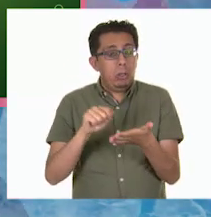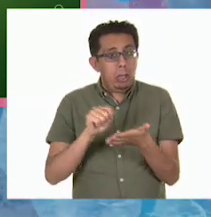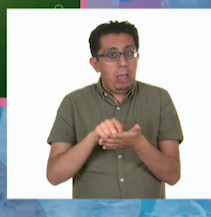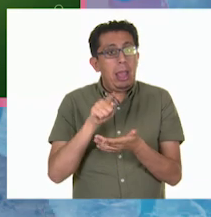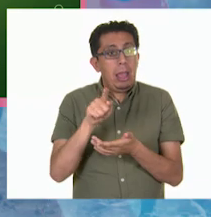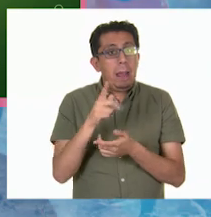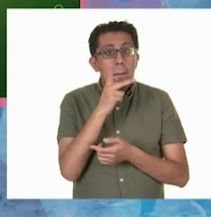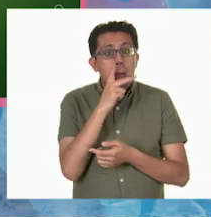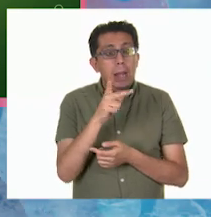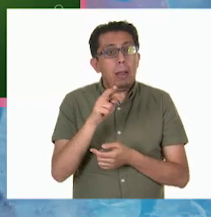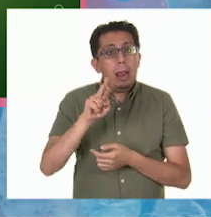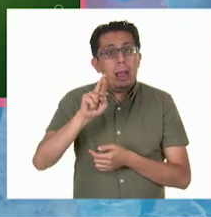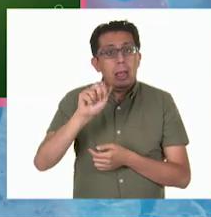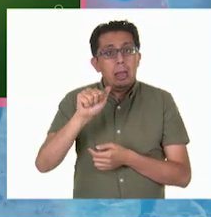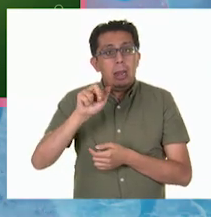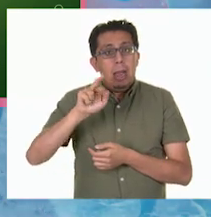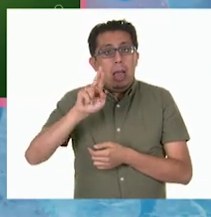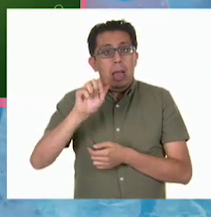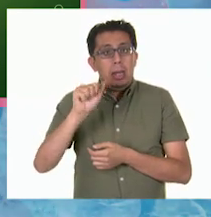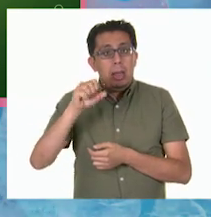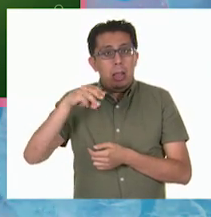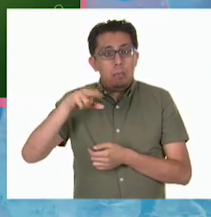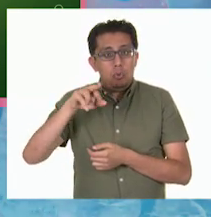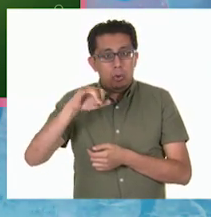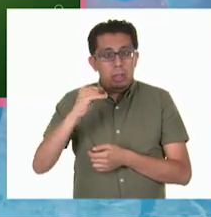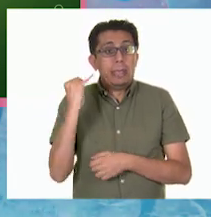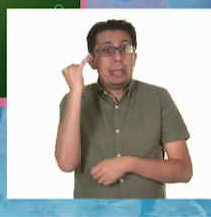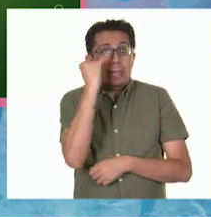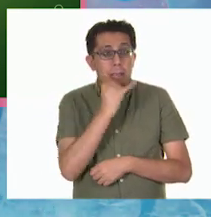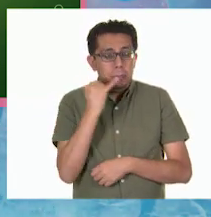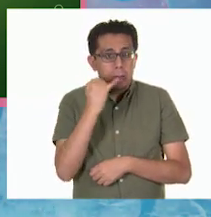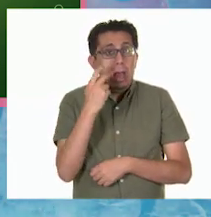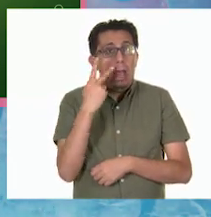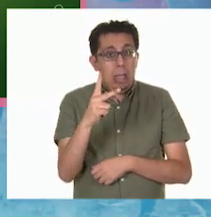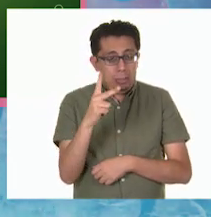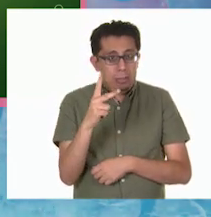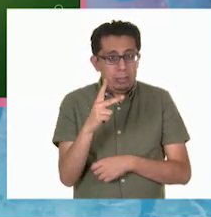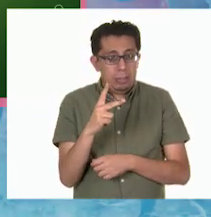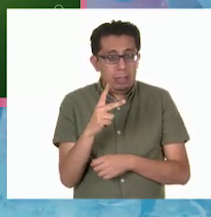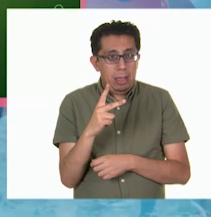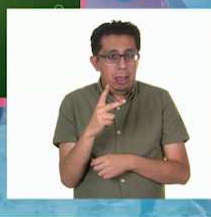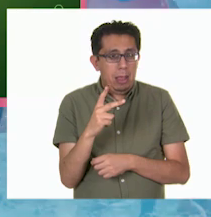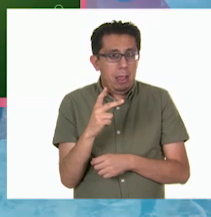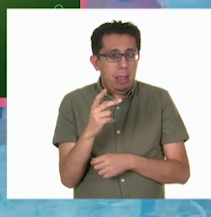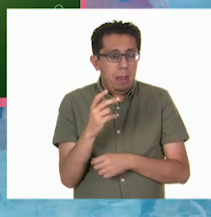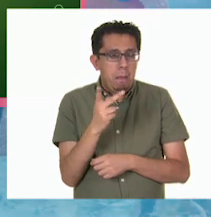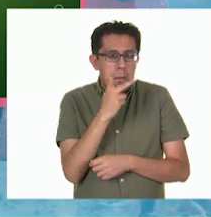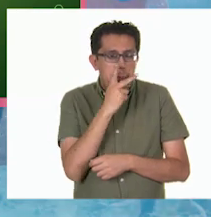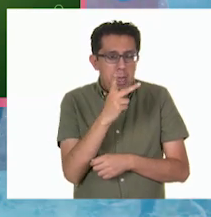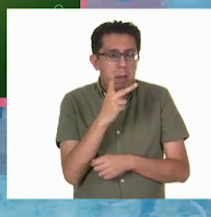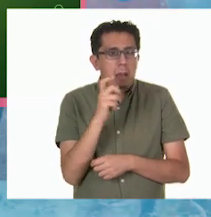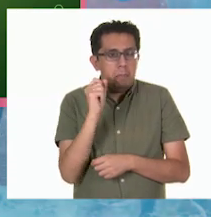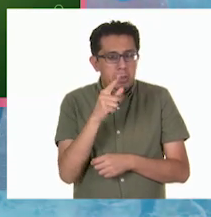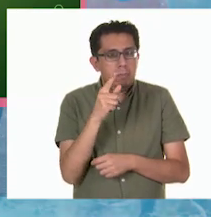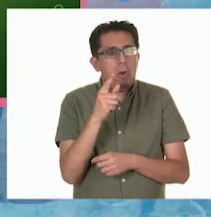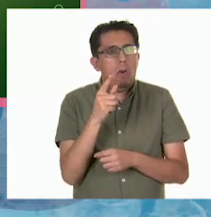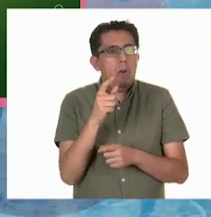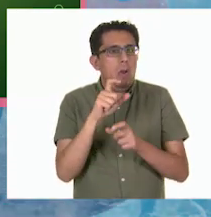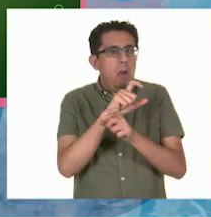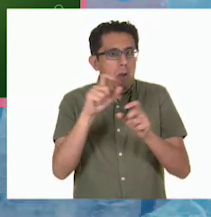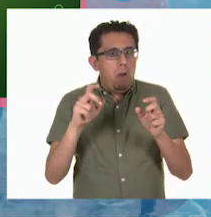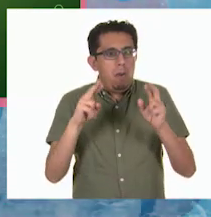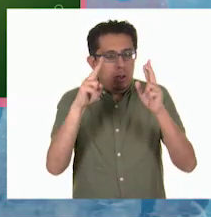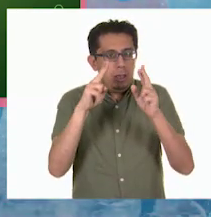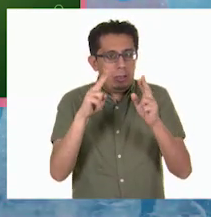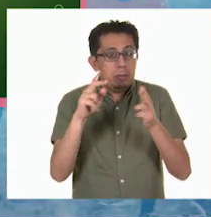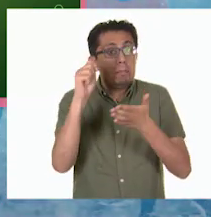rarámuri? Claro que sí. En rarámuri, estos mismos conceptos y frases de cortesía se escriben y se pronuncian